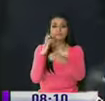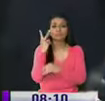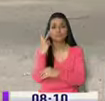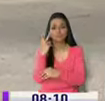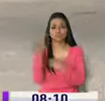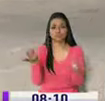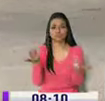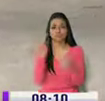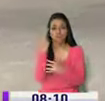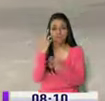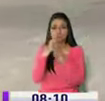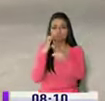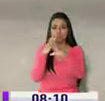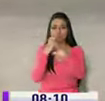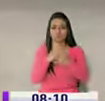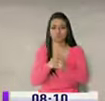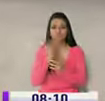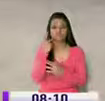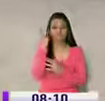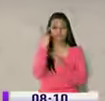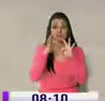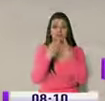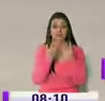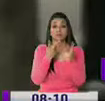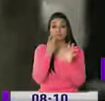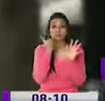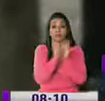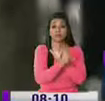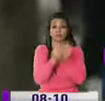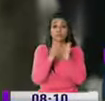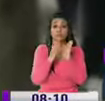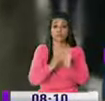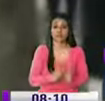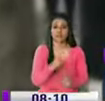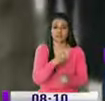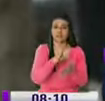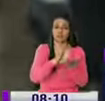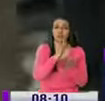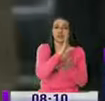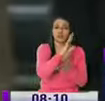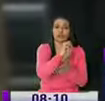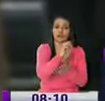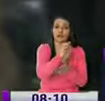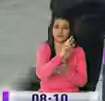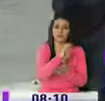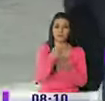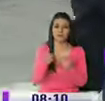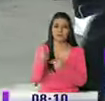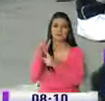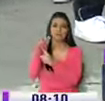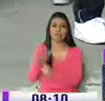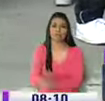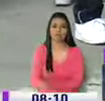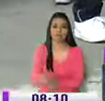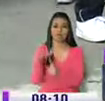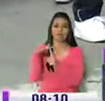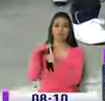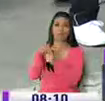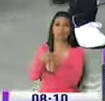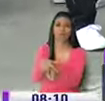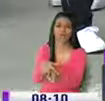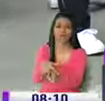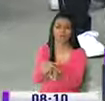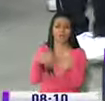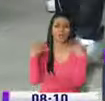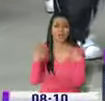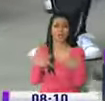pasaje. Los padres de familia también denuncian que los estudiantes del Colegio María de Nazaret serían víctimas del bullying, que incluso ha